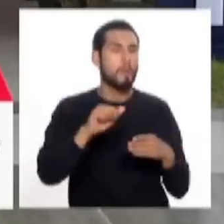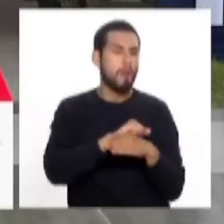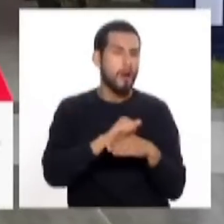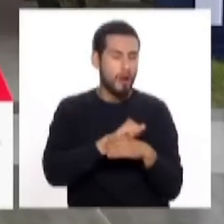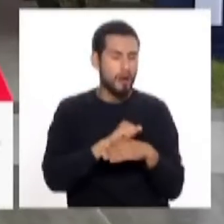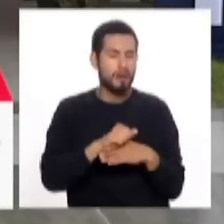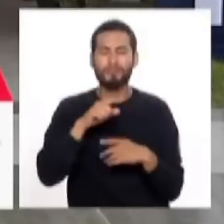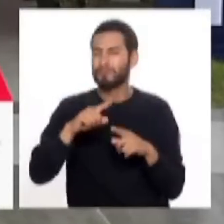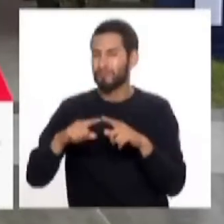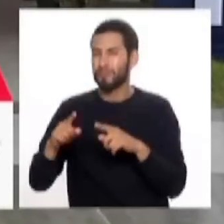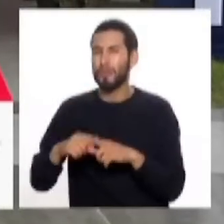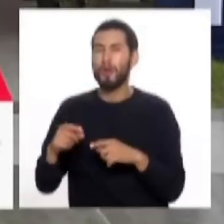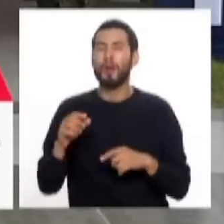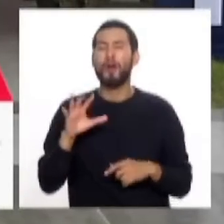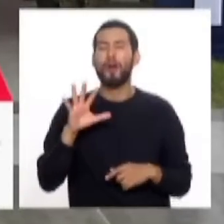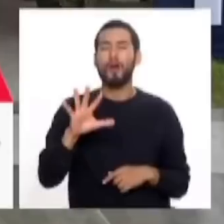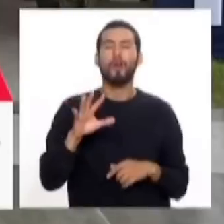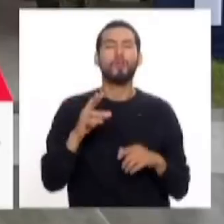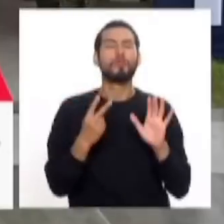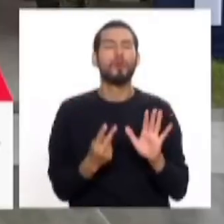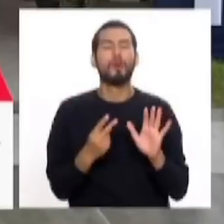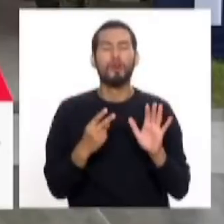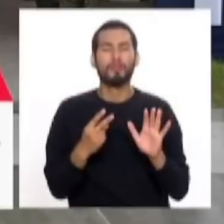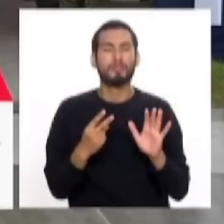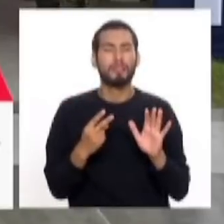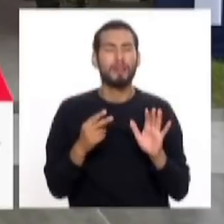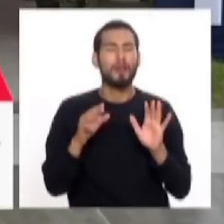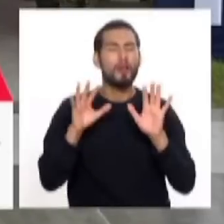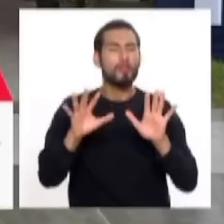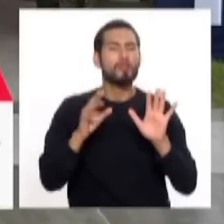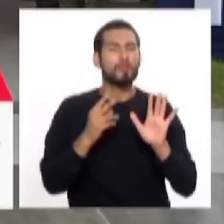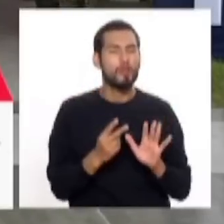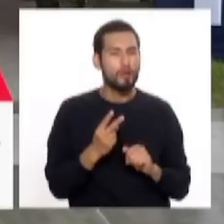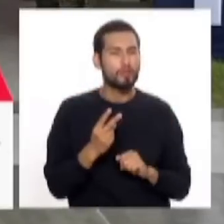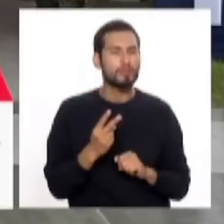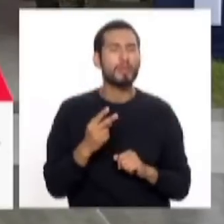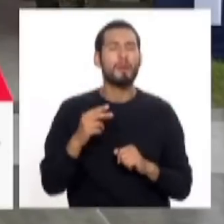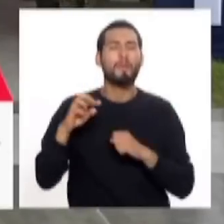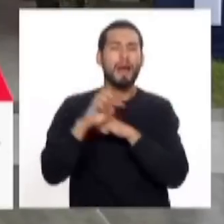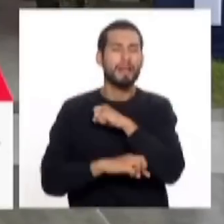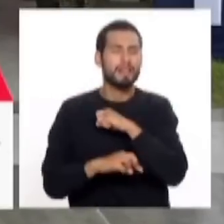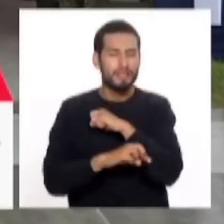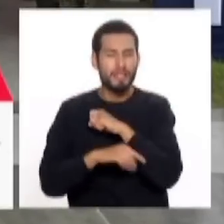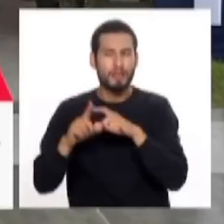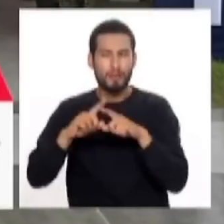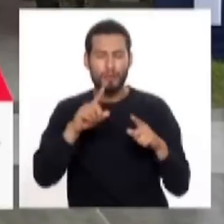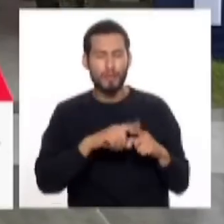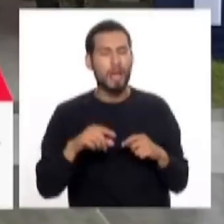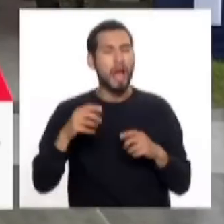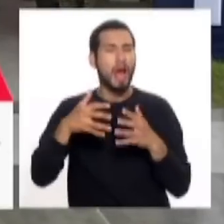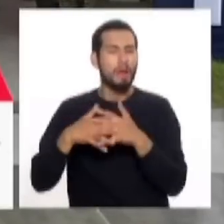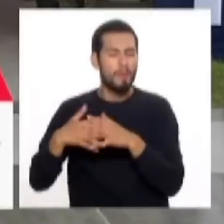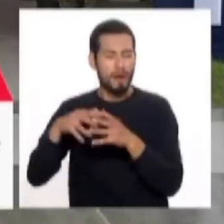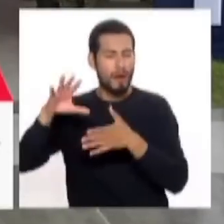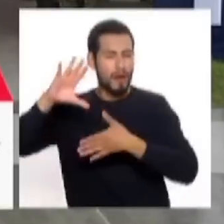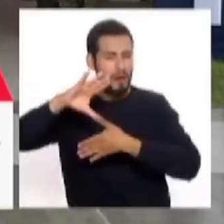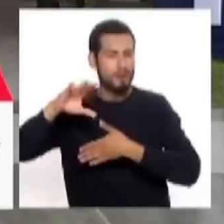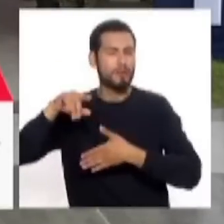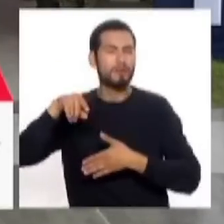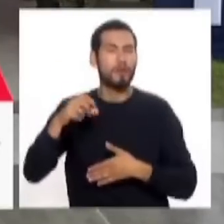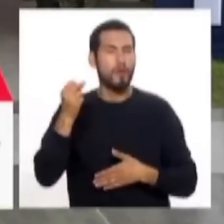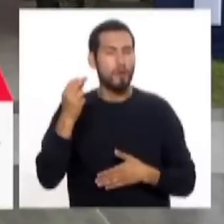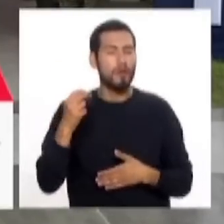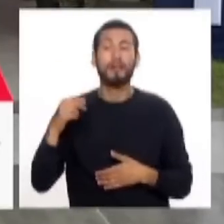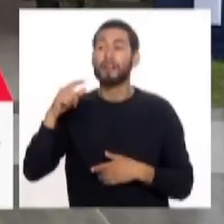donde participan 12 países de América y más de 10 aeronaves extranjeras